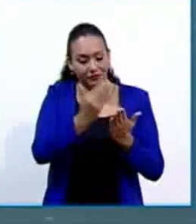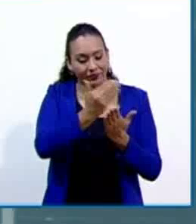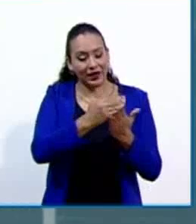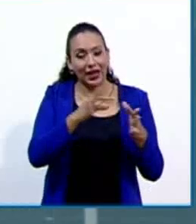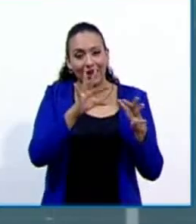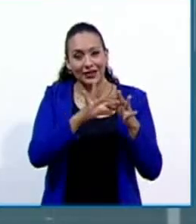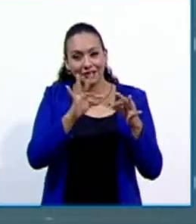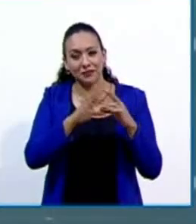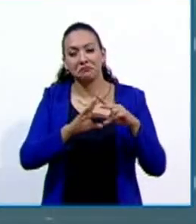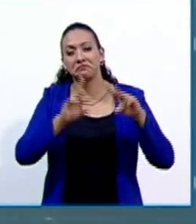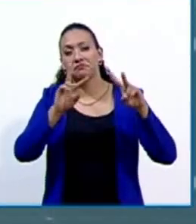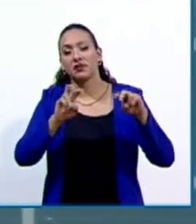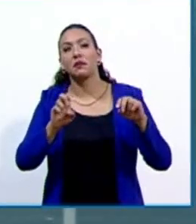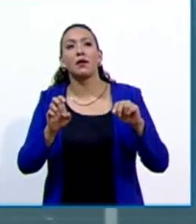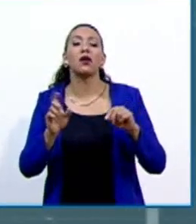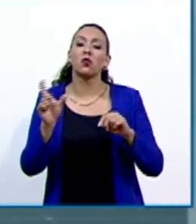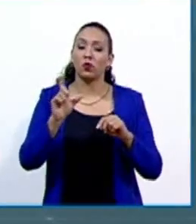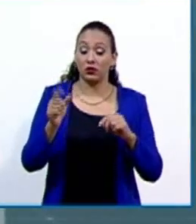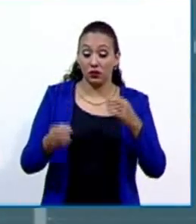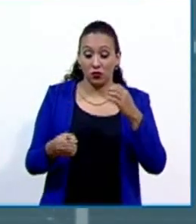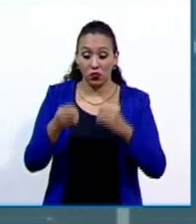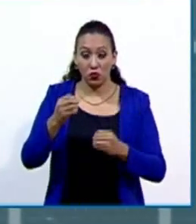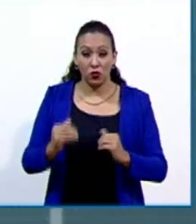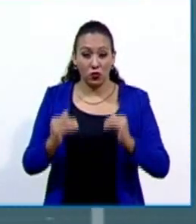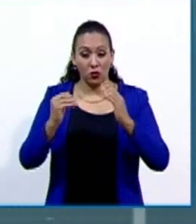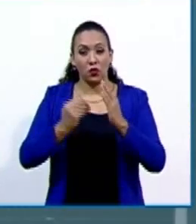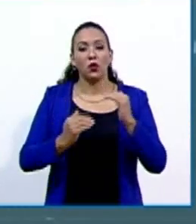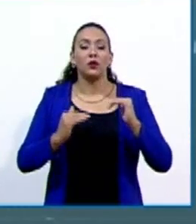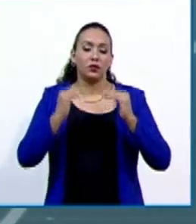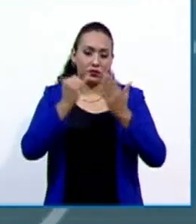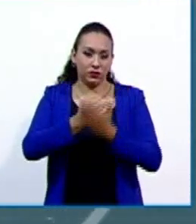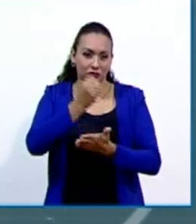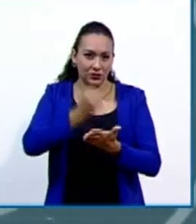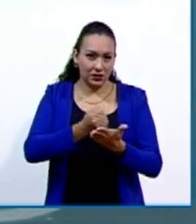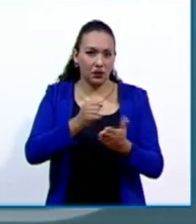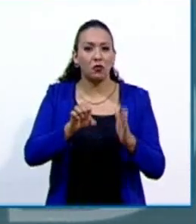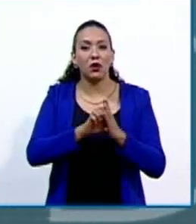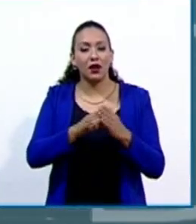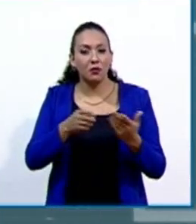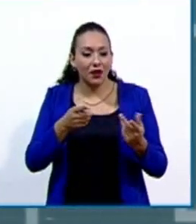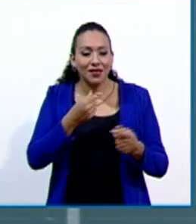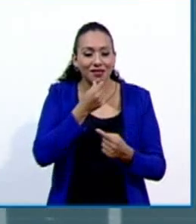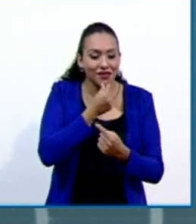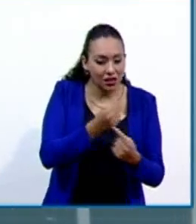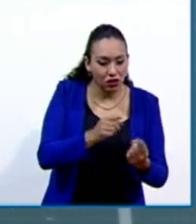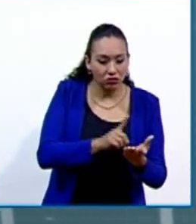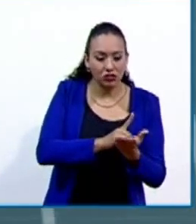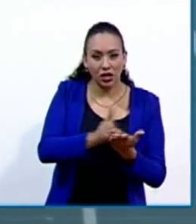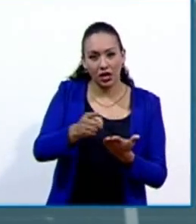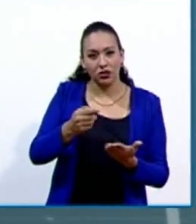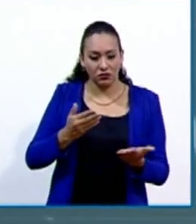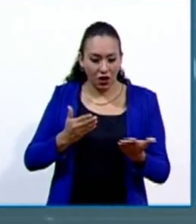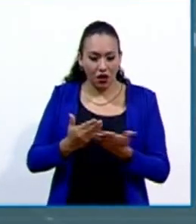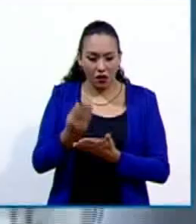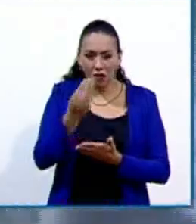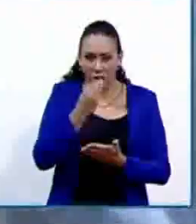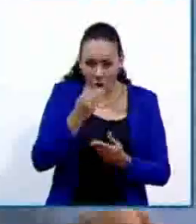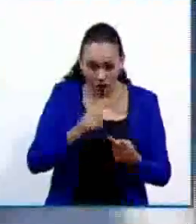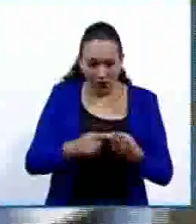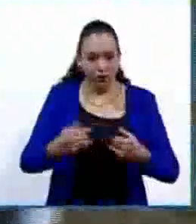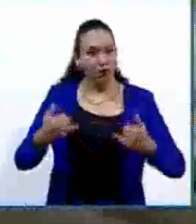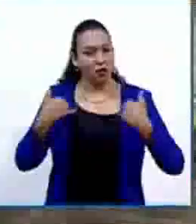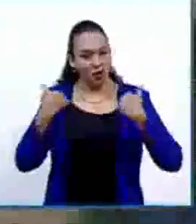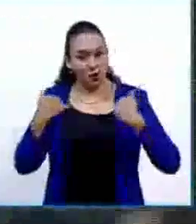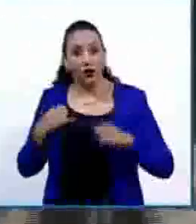sistematiza los asuntos resueltos por el máximo tribunal relacionados con derechos de alimentos de niñas, niños y adolescentes, así como hijas